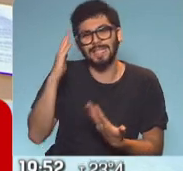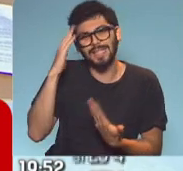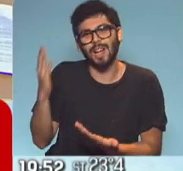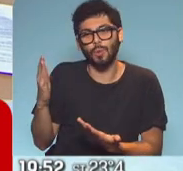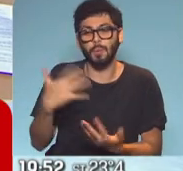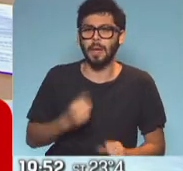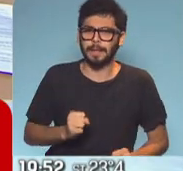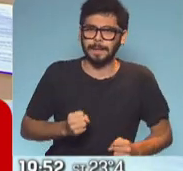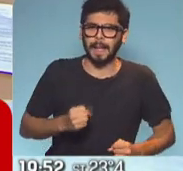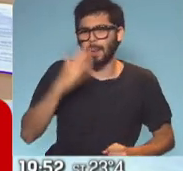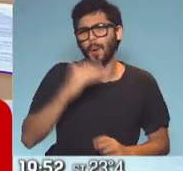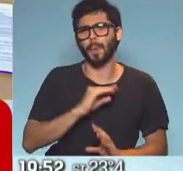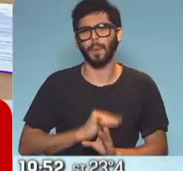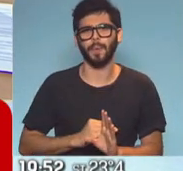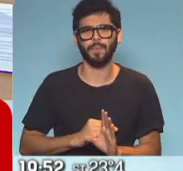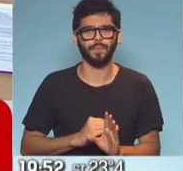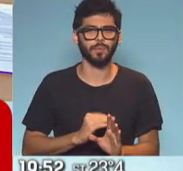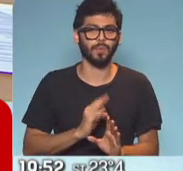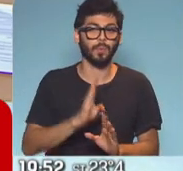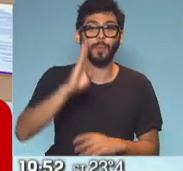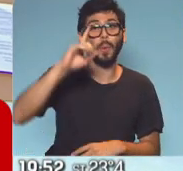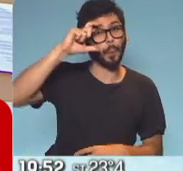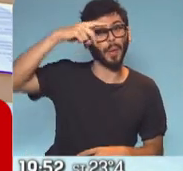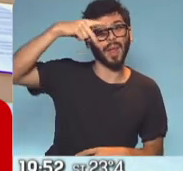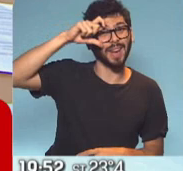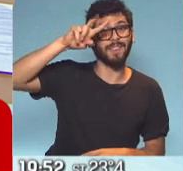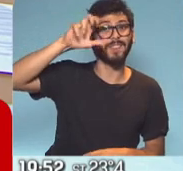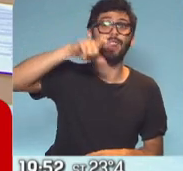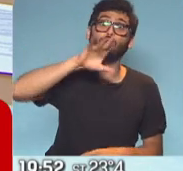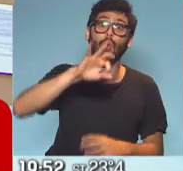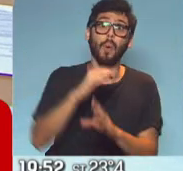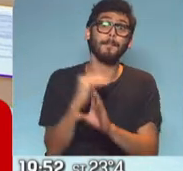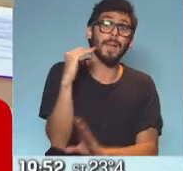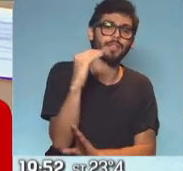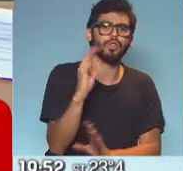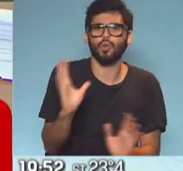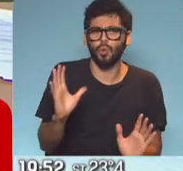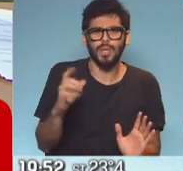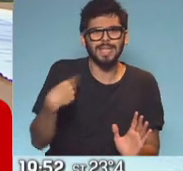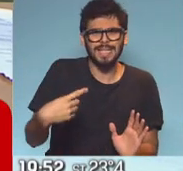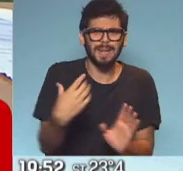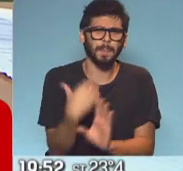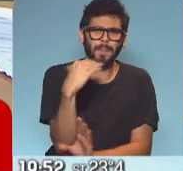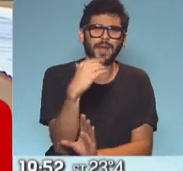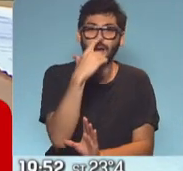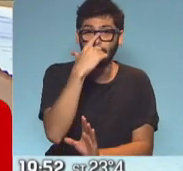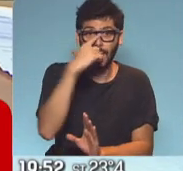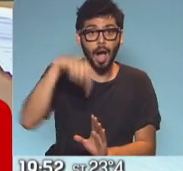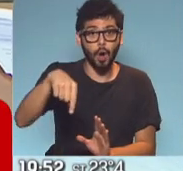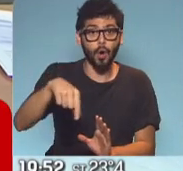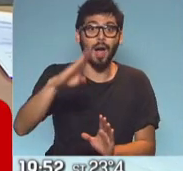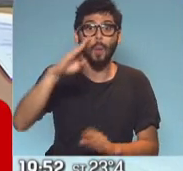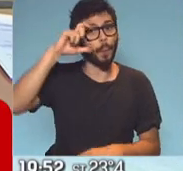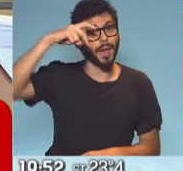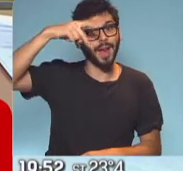después me relajo. Quizás esté para un escalón más que Benevento, la próxima. No, por la supuesto, próxima temporada. Sí, siempre está un escalón más y ahora va a ser uso de la opción